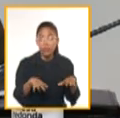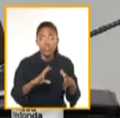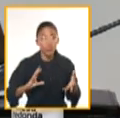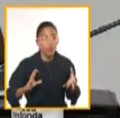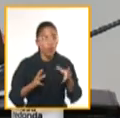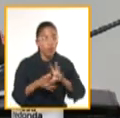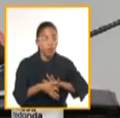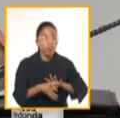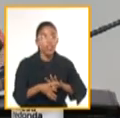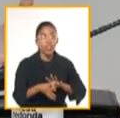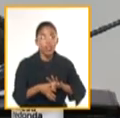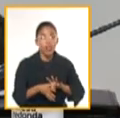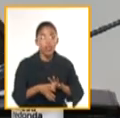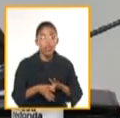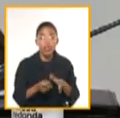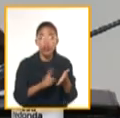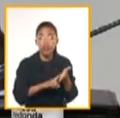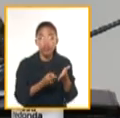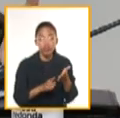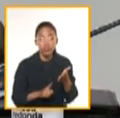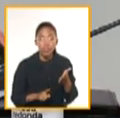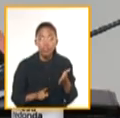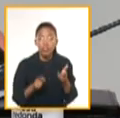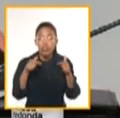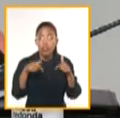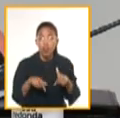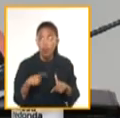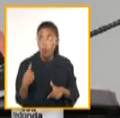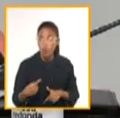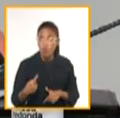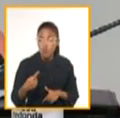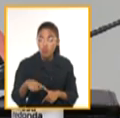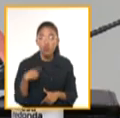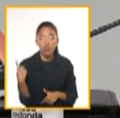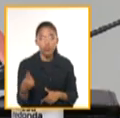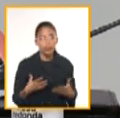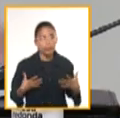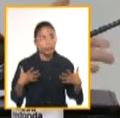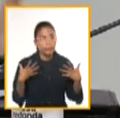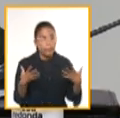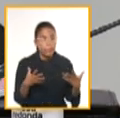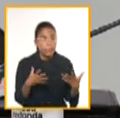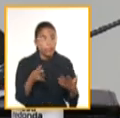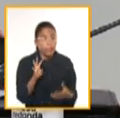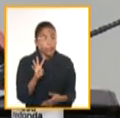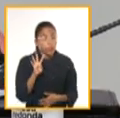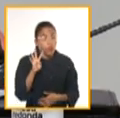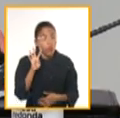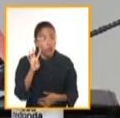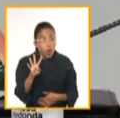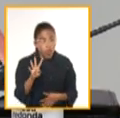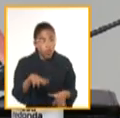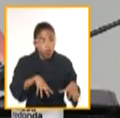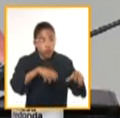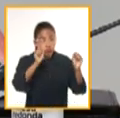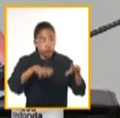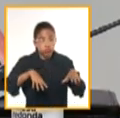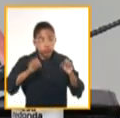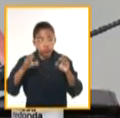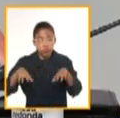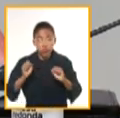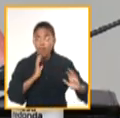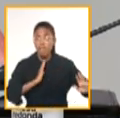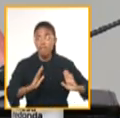sistema eléctrico, se han vuelto un poco más frecuentes y hemos tenido que enfrentar 4 prácticamente en el lapso del último